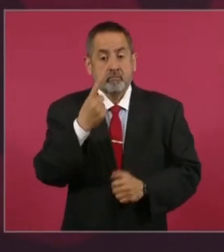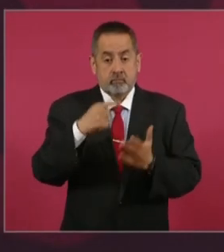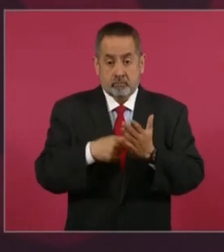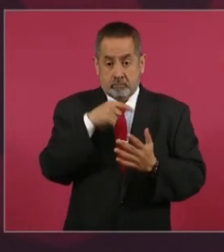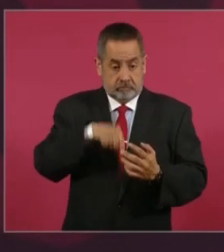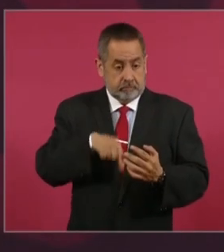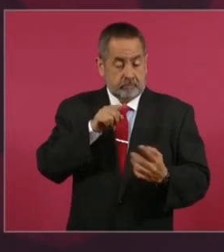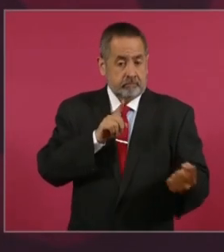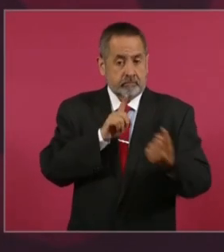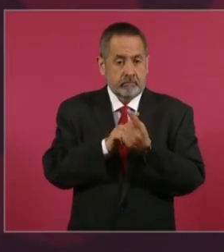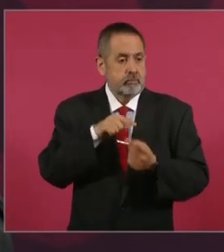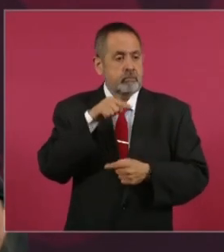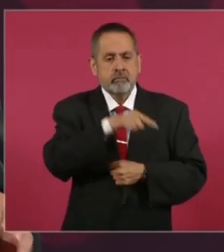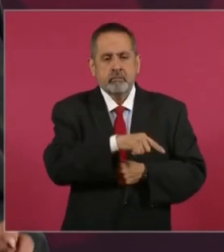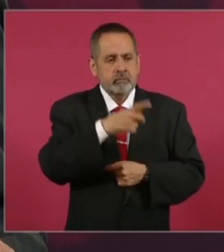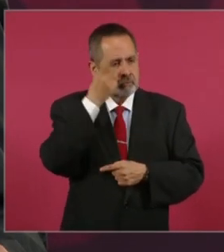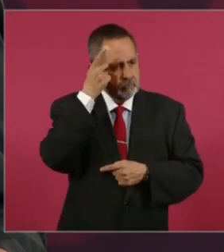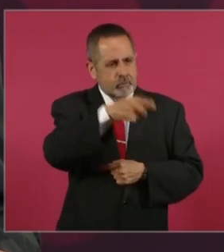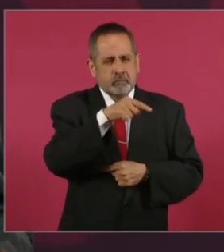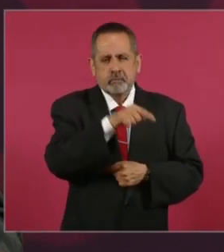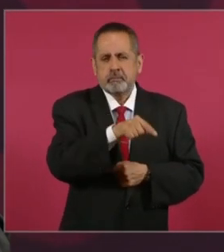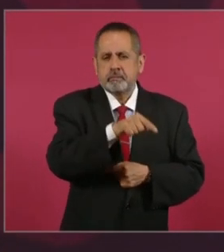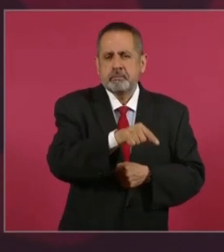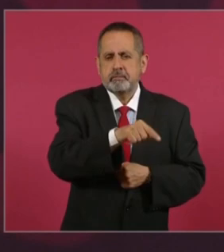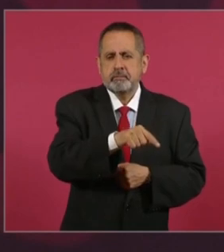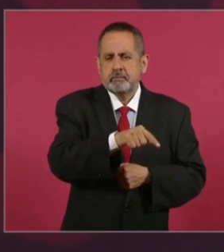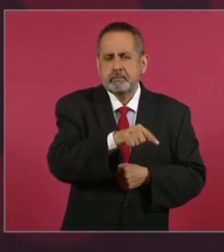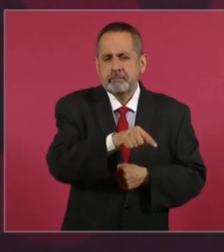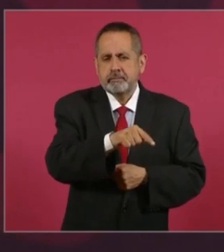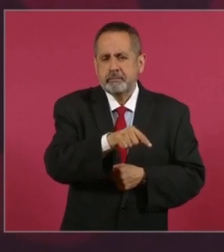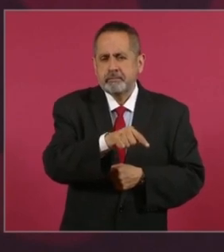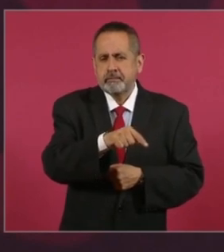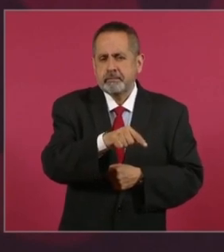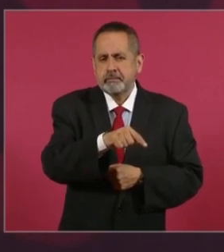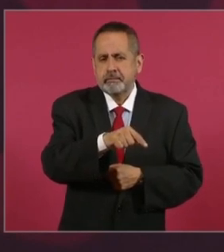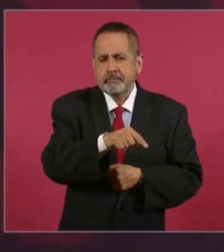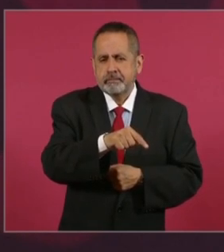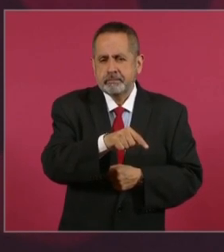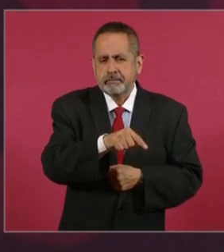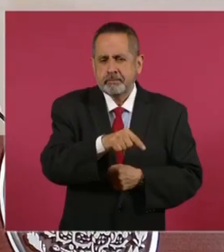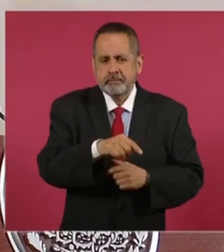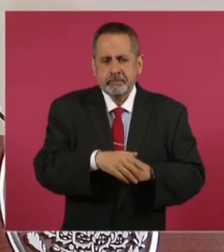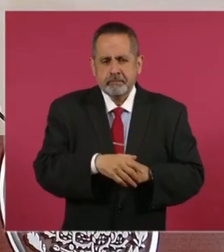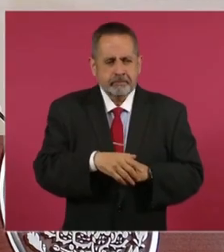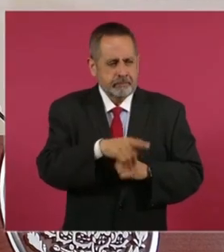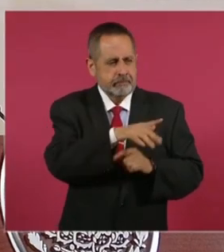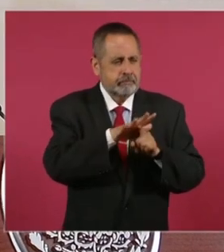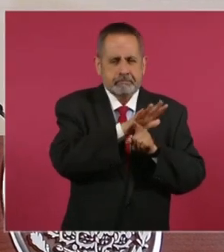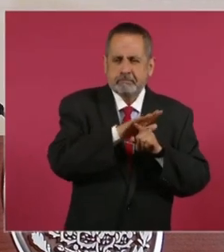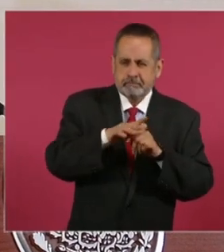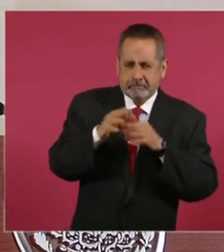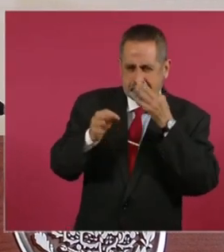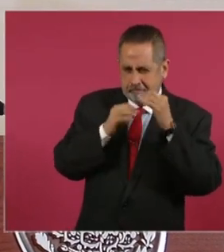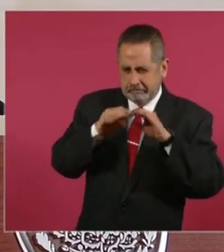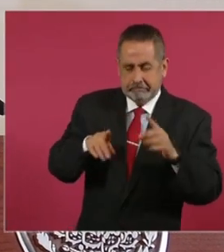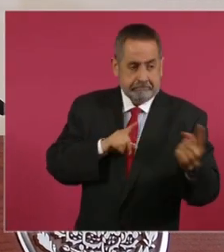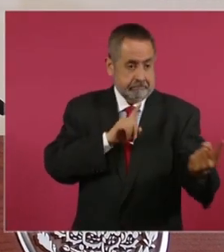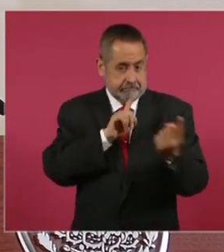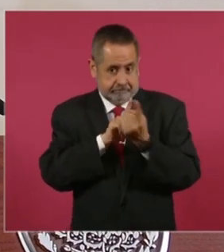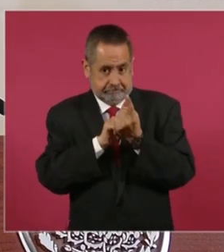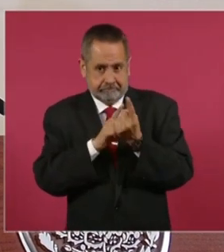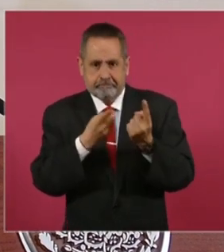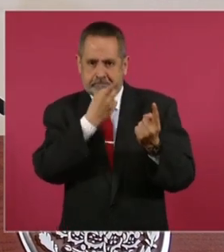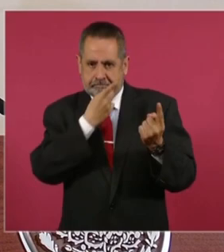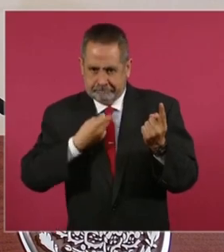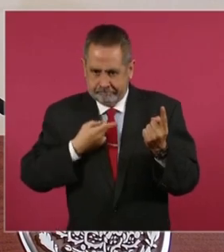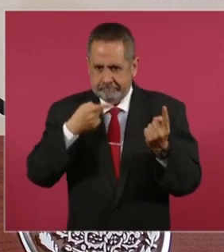dijo un dueño de un medio de manipulación, que no